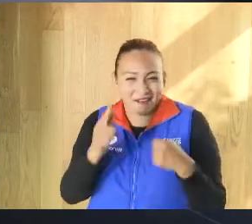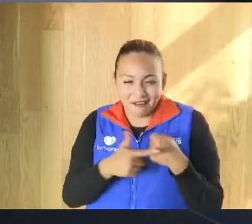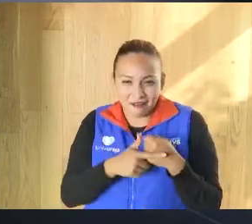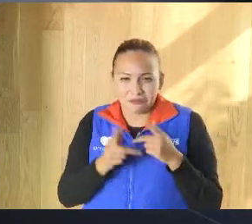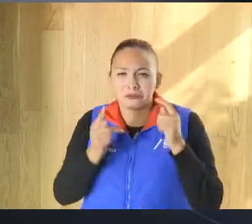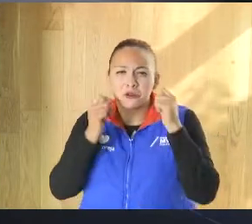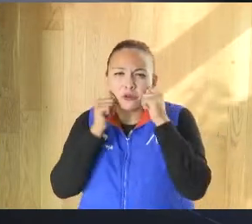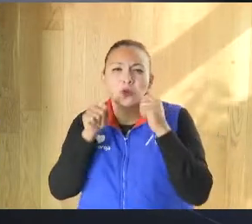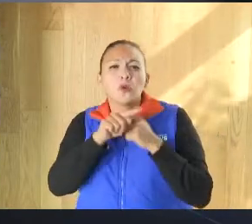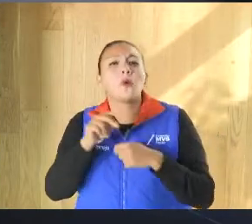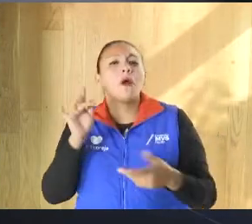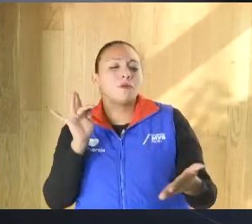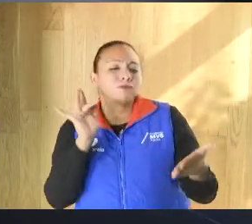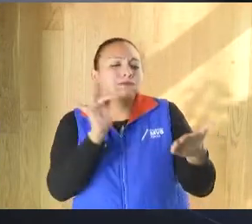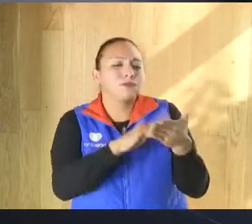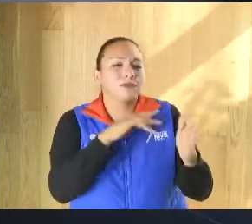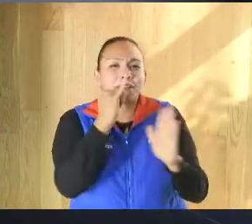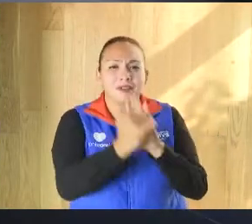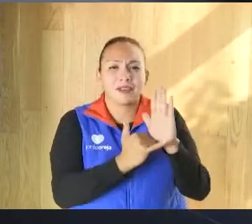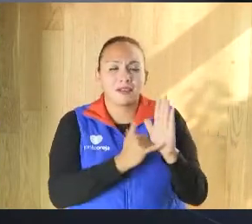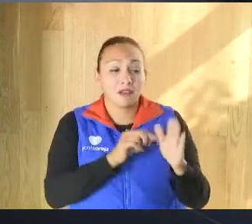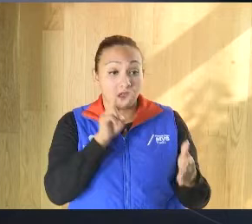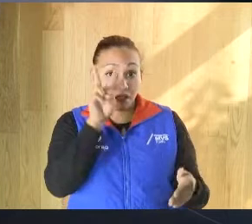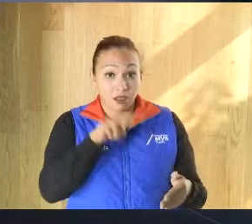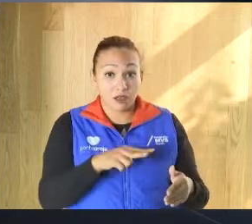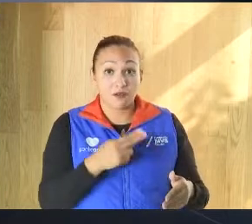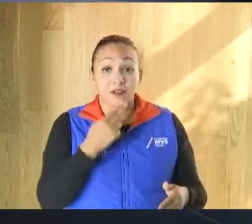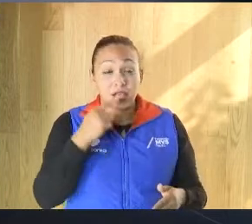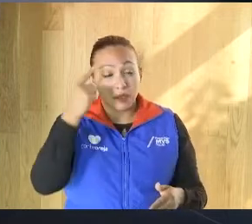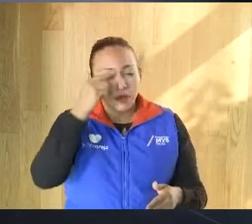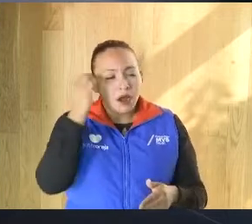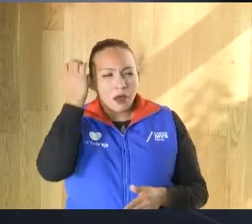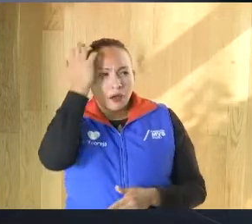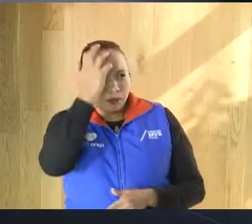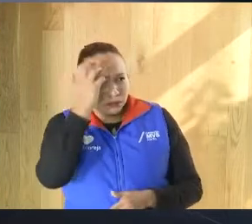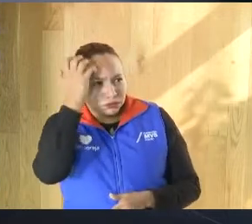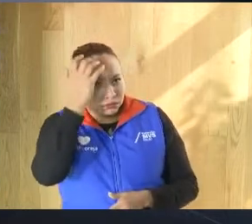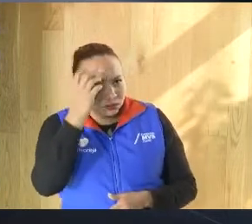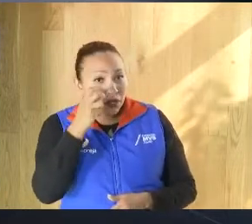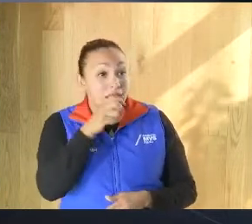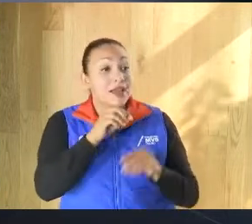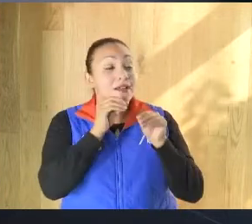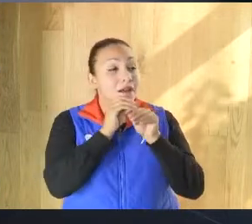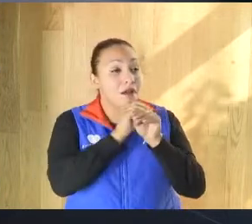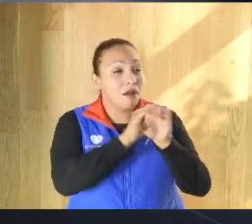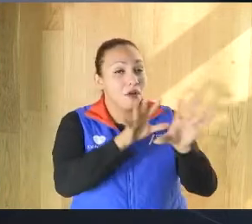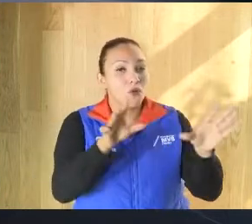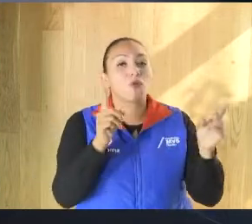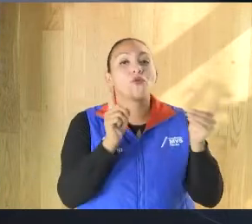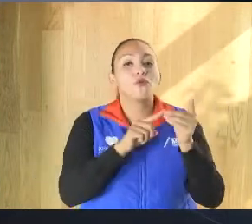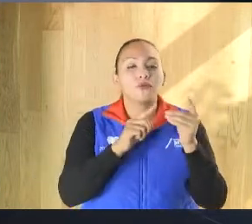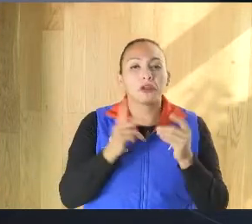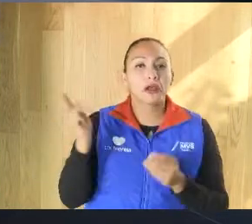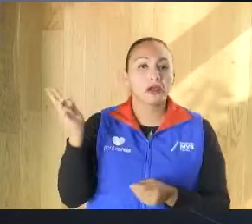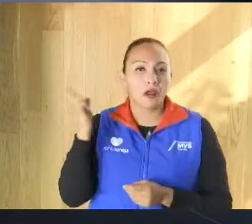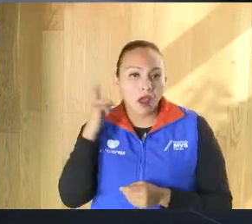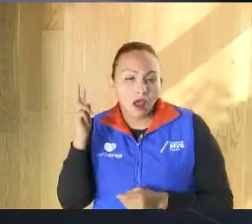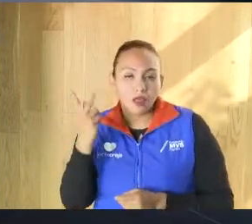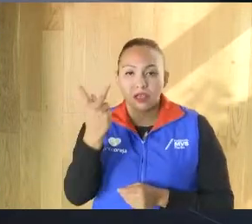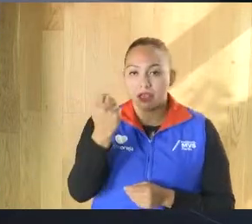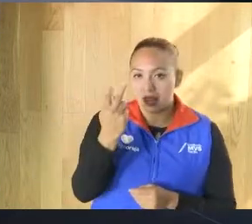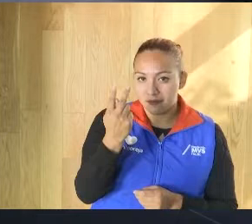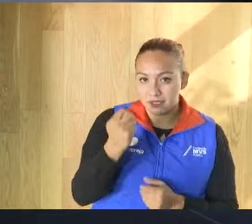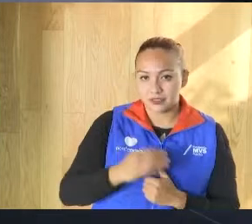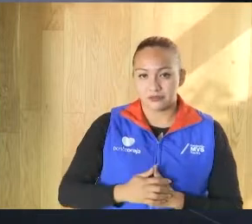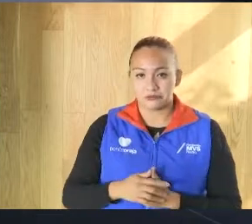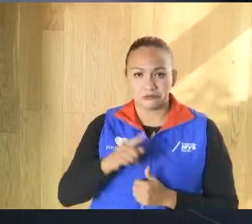emotivos, son de mucho contenido, de mucha reflexión, son pues mensajes que salen en los medios de comunicación, tanto en radio como en televisión,